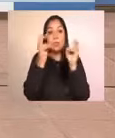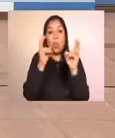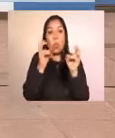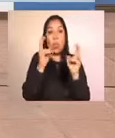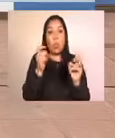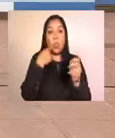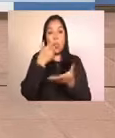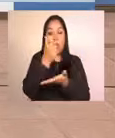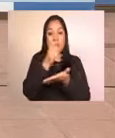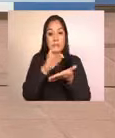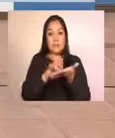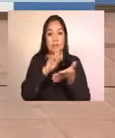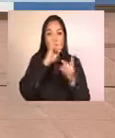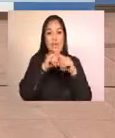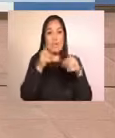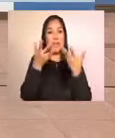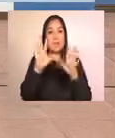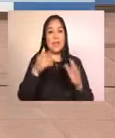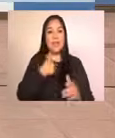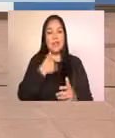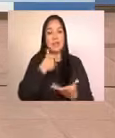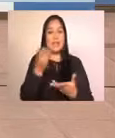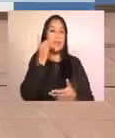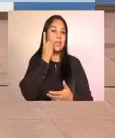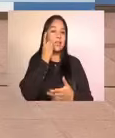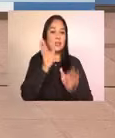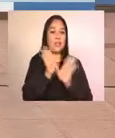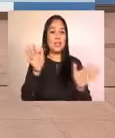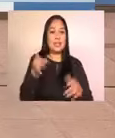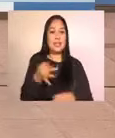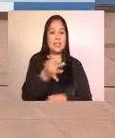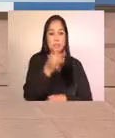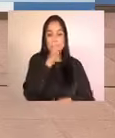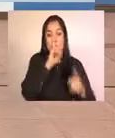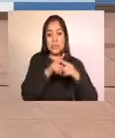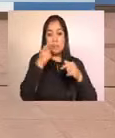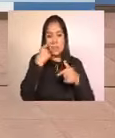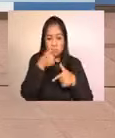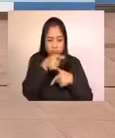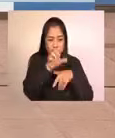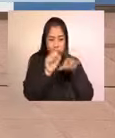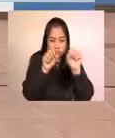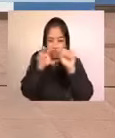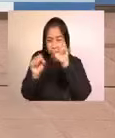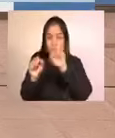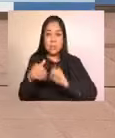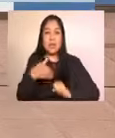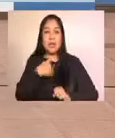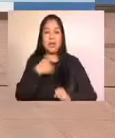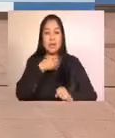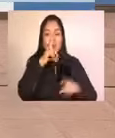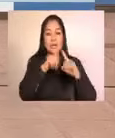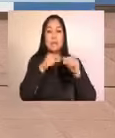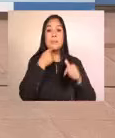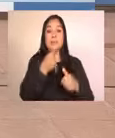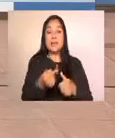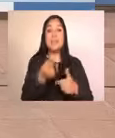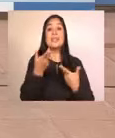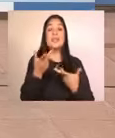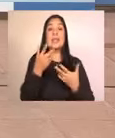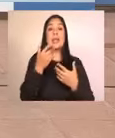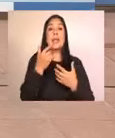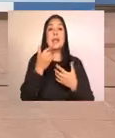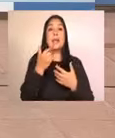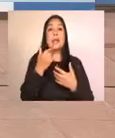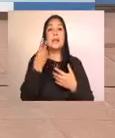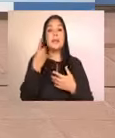han empezado dentro de la Dirección General de Transporte y que dentro de los primeros hallazgos pues se ubicaba la emisión irregular